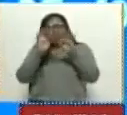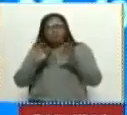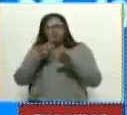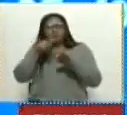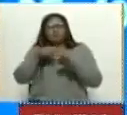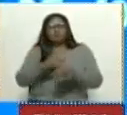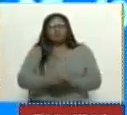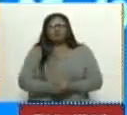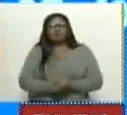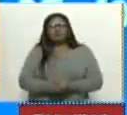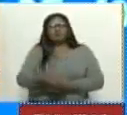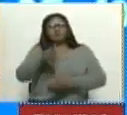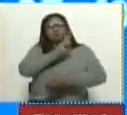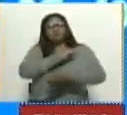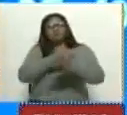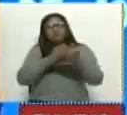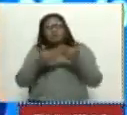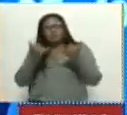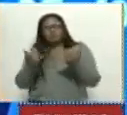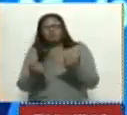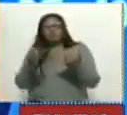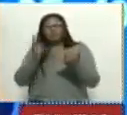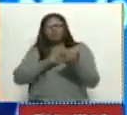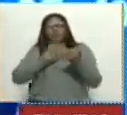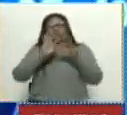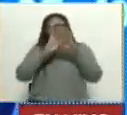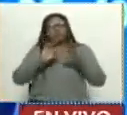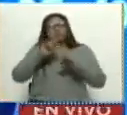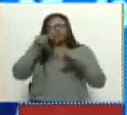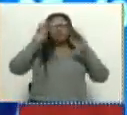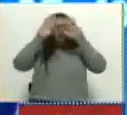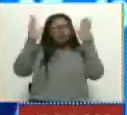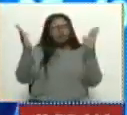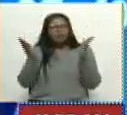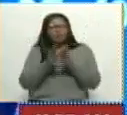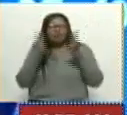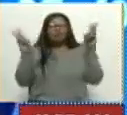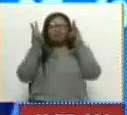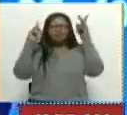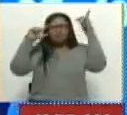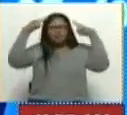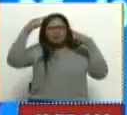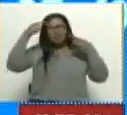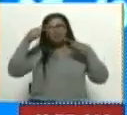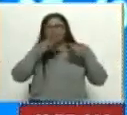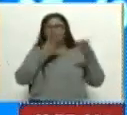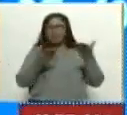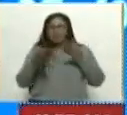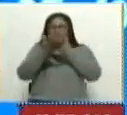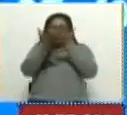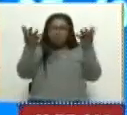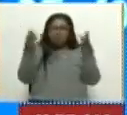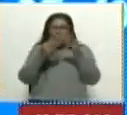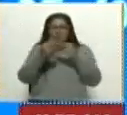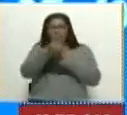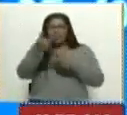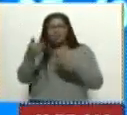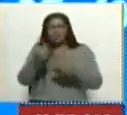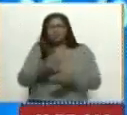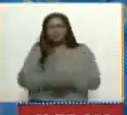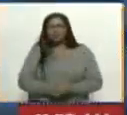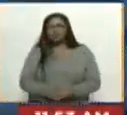de la fuerza chavista venezolana latinoamericana y mundial que viva Chávez y bienvenido todas y todos Muchísimas